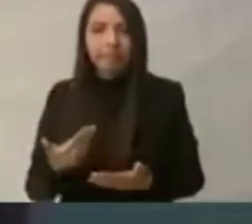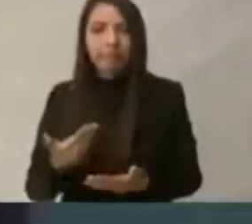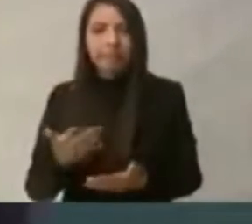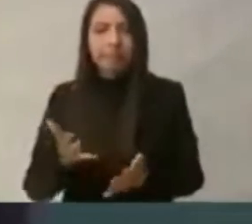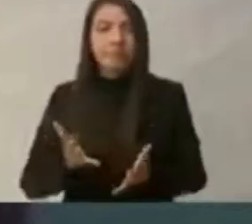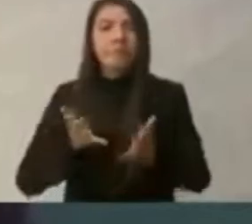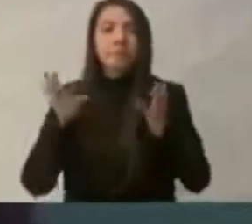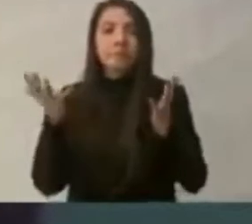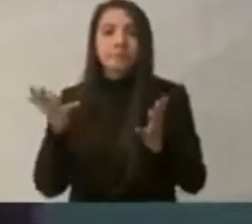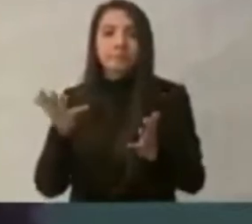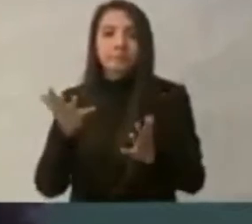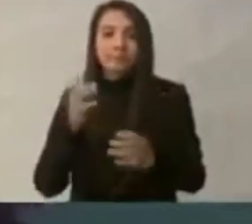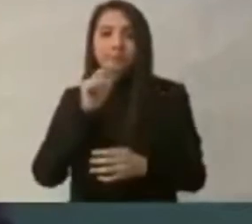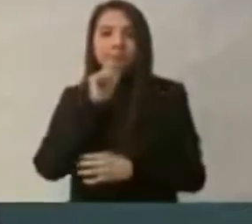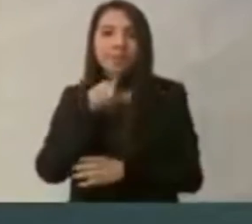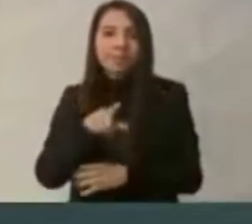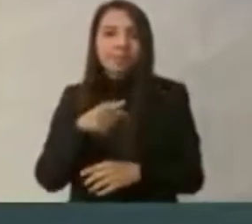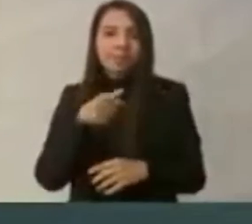por lo mismo.